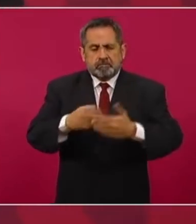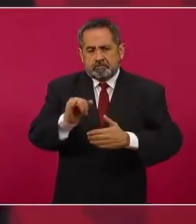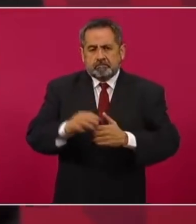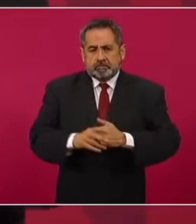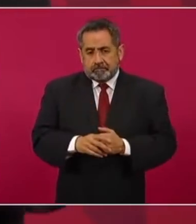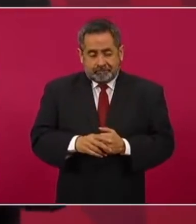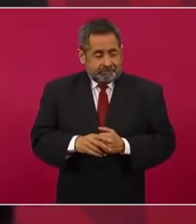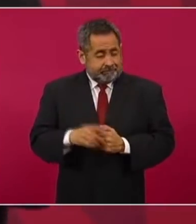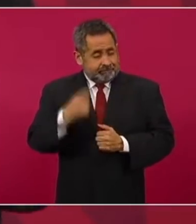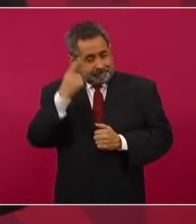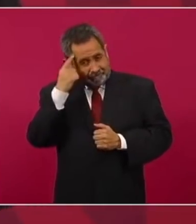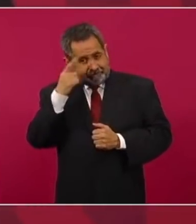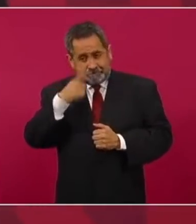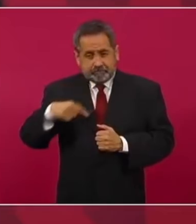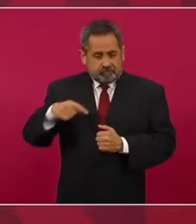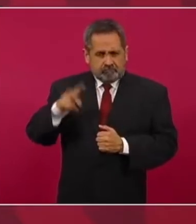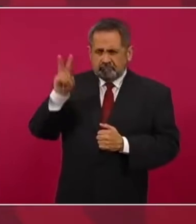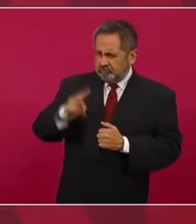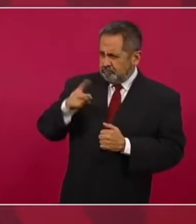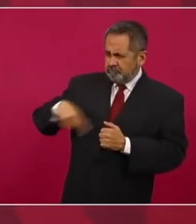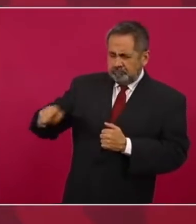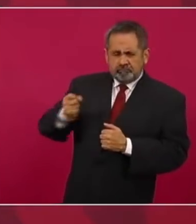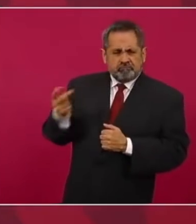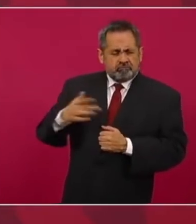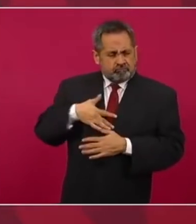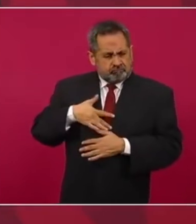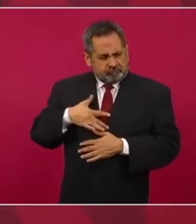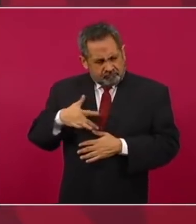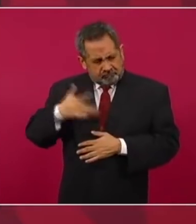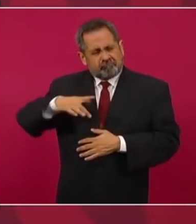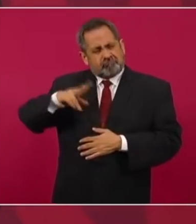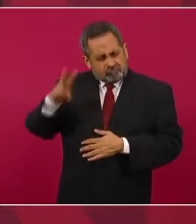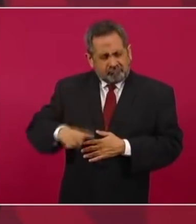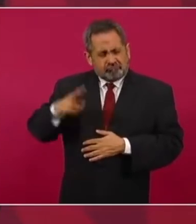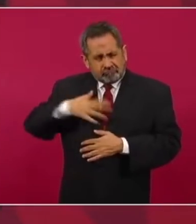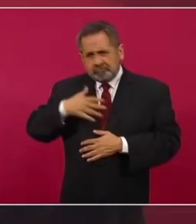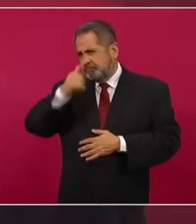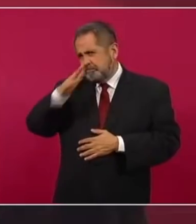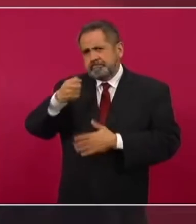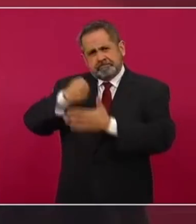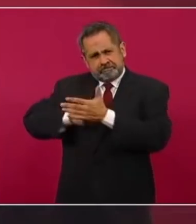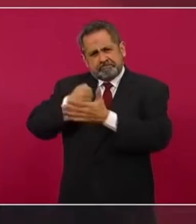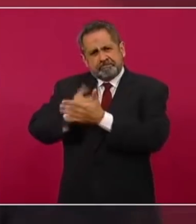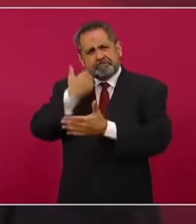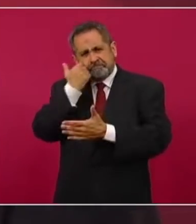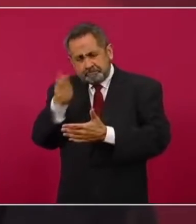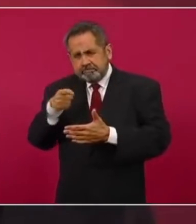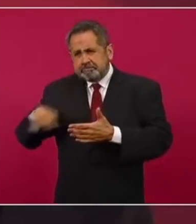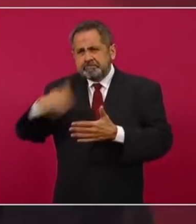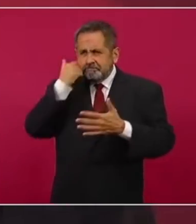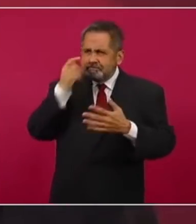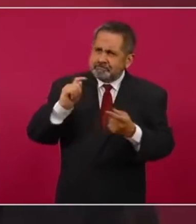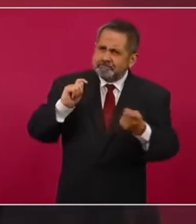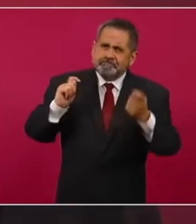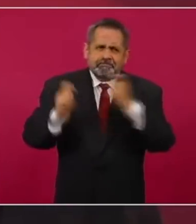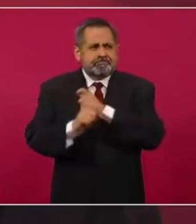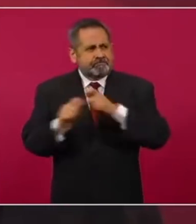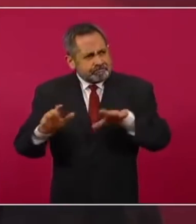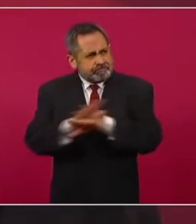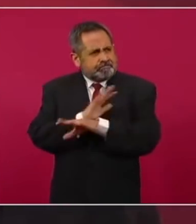que realmente, que sinceramente, que auténticamente buscan la transformación.